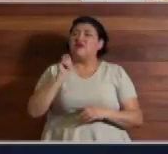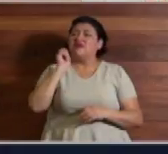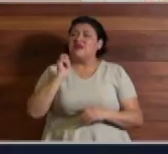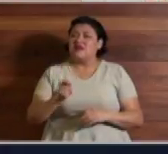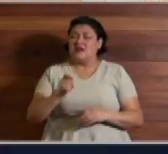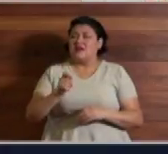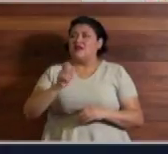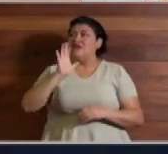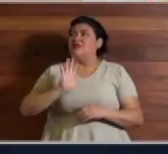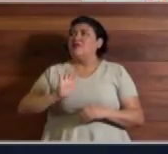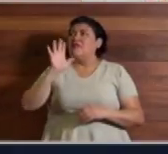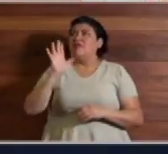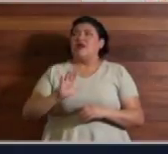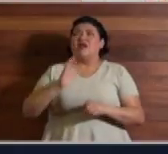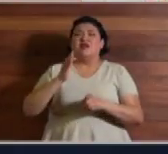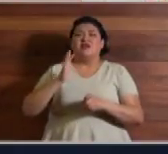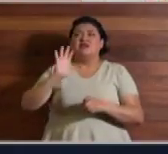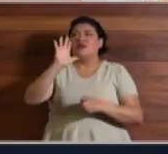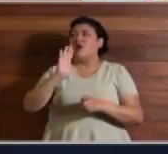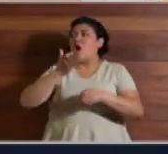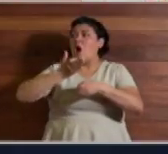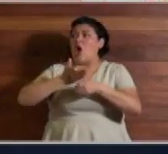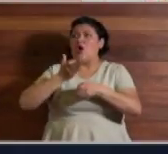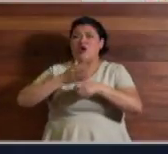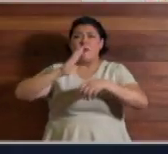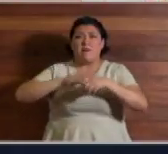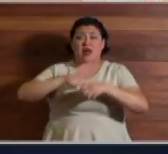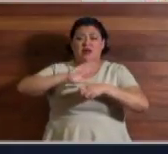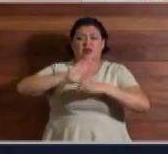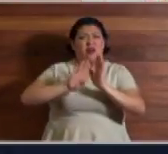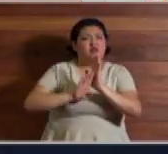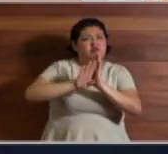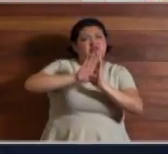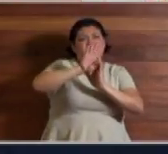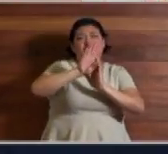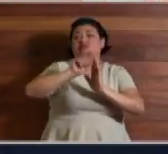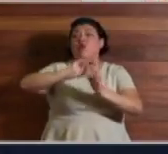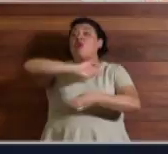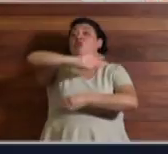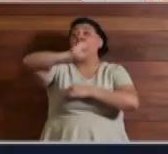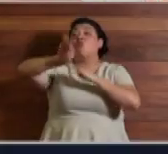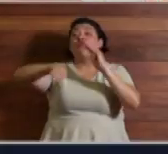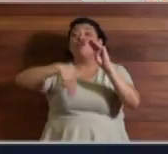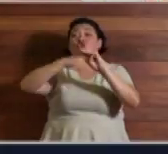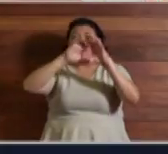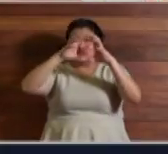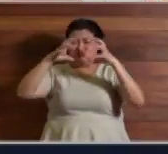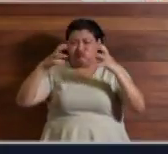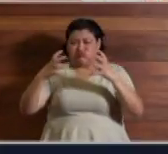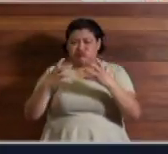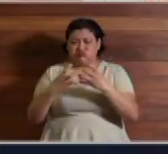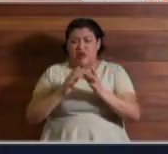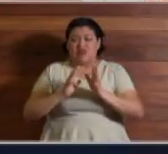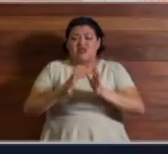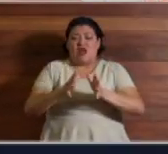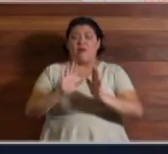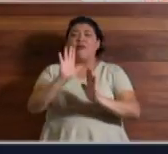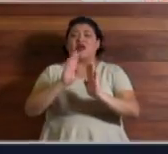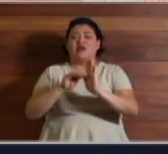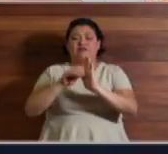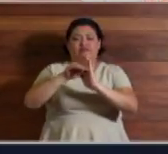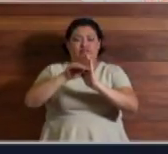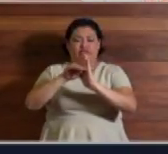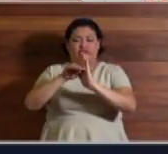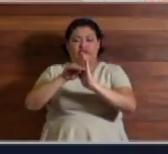una normalidad que se llama estancamiento económico global, en el cual la paradoja es que es un estancamiento